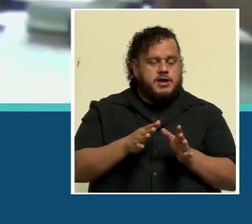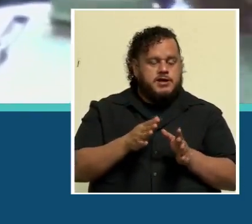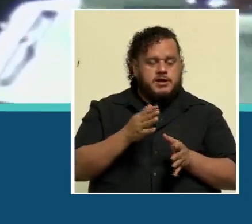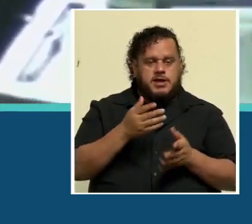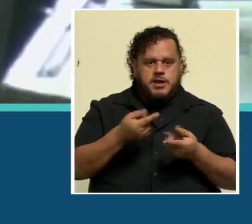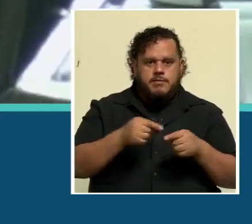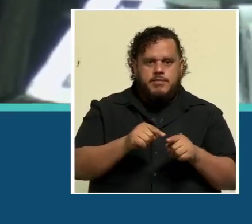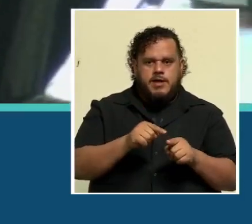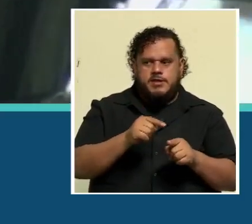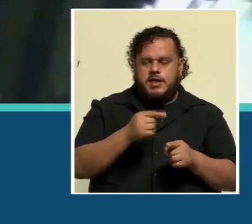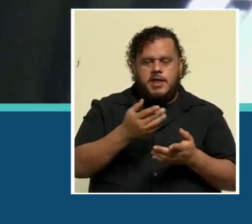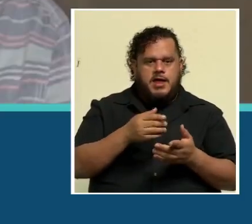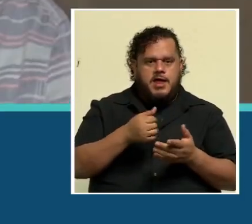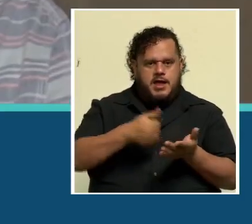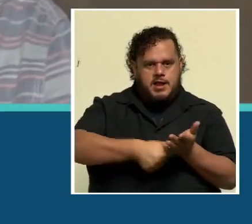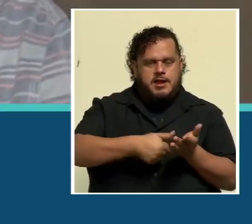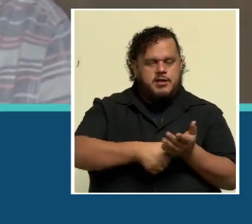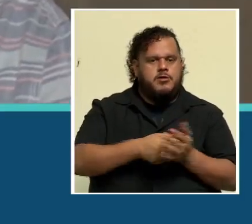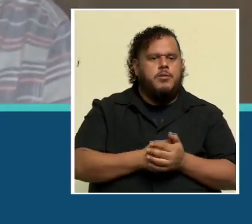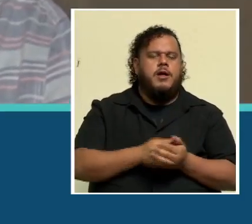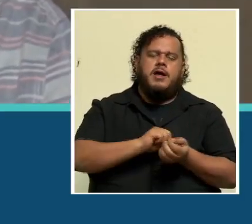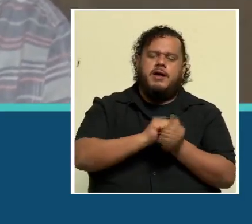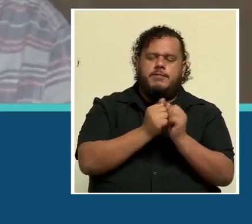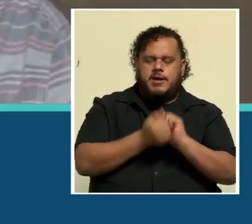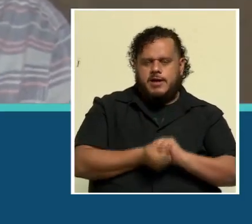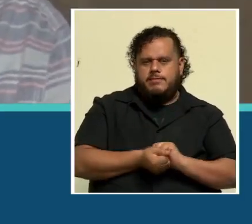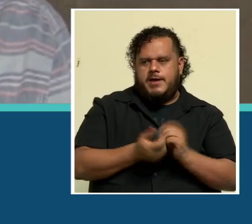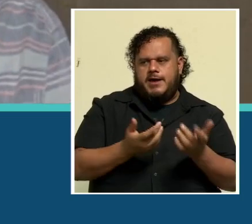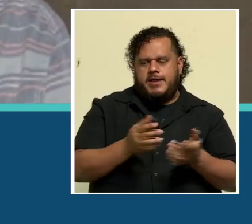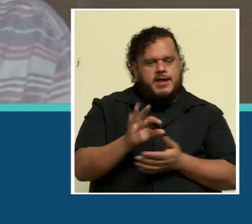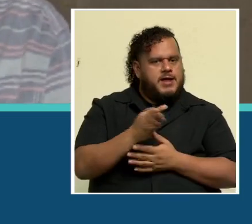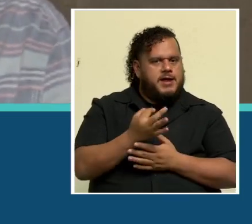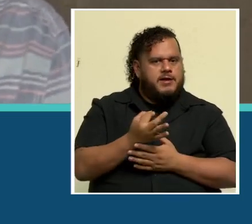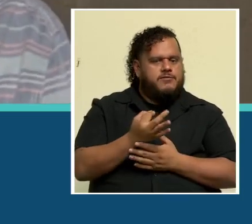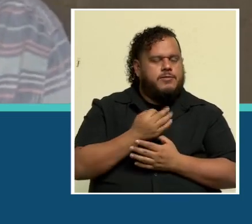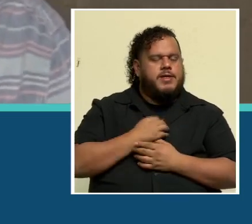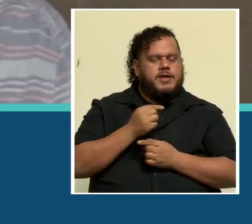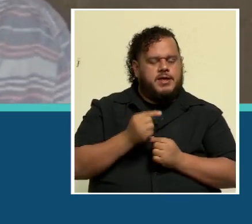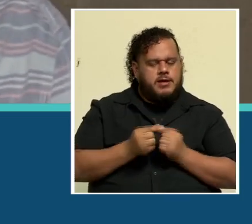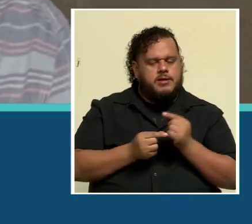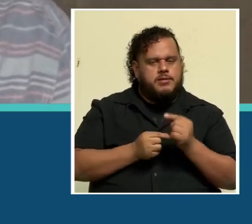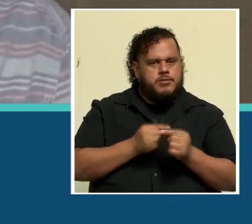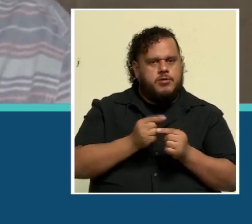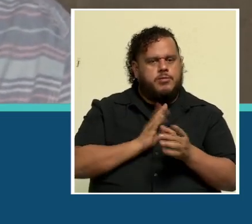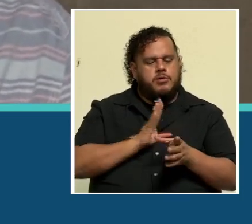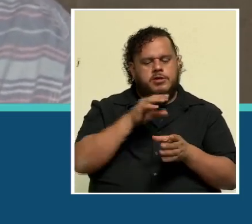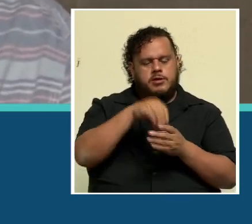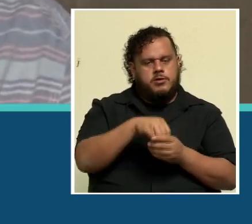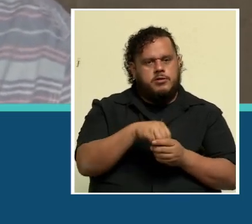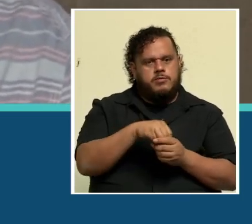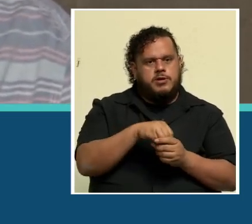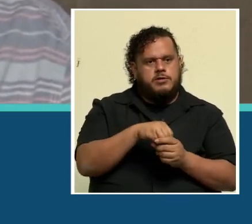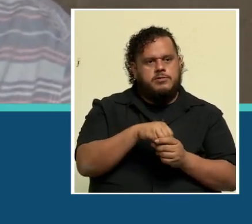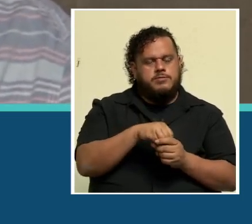la elección? Va a cambiar en el sentido de que más gente, digamos, poco a poco se van a ir incorporando